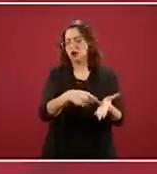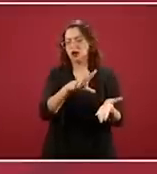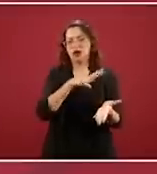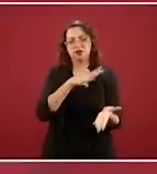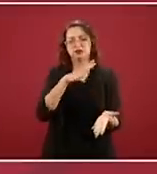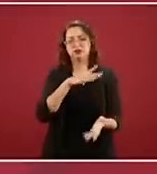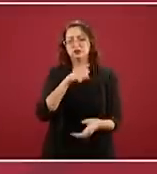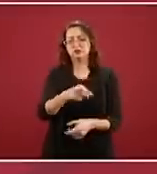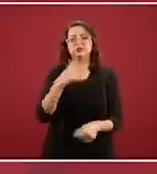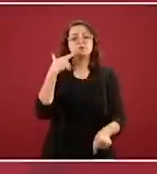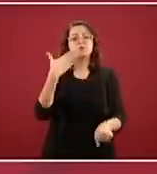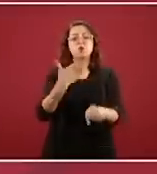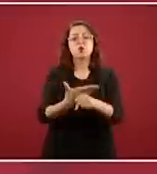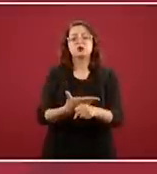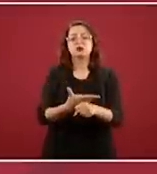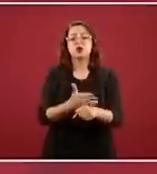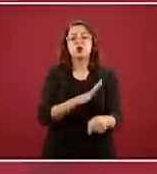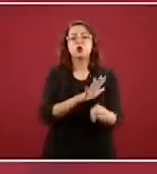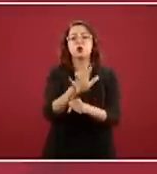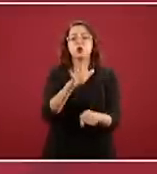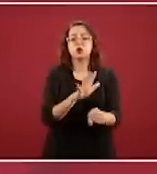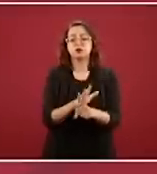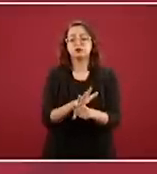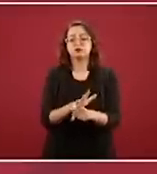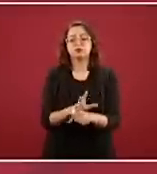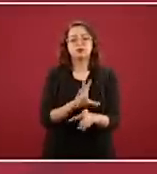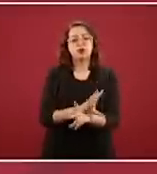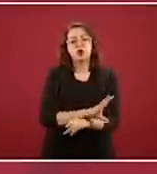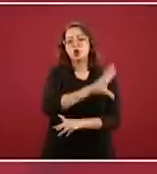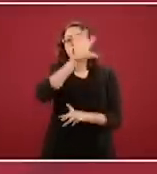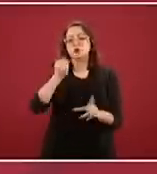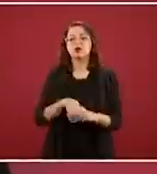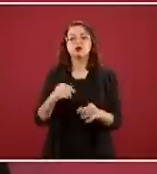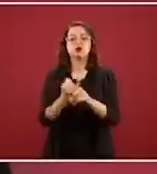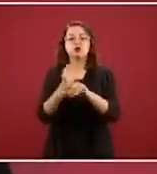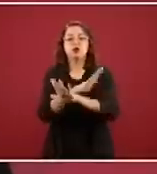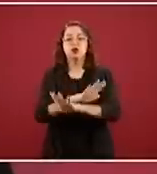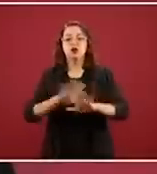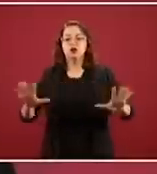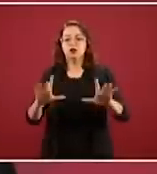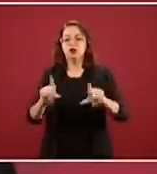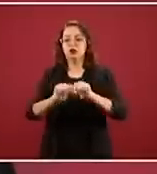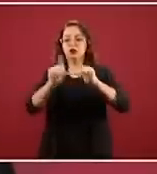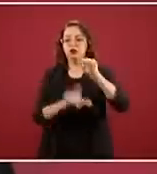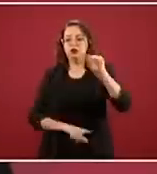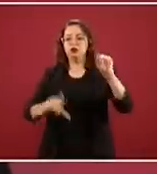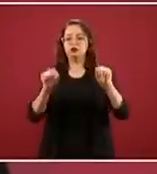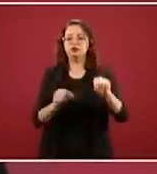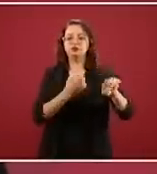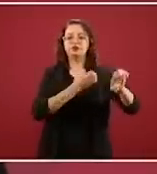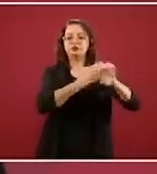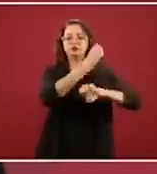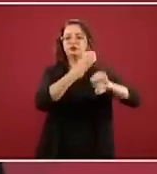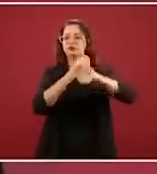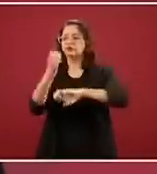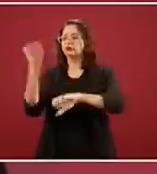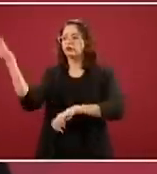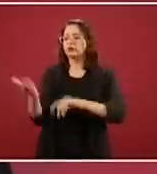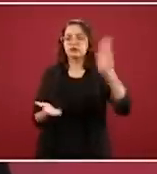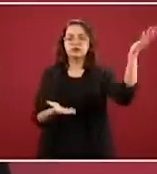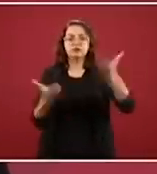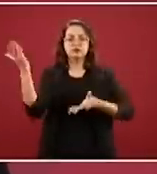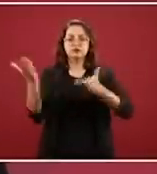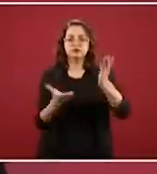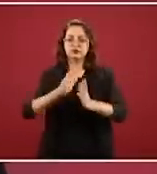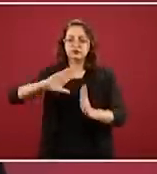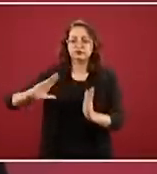la responsabilidad de administrar la información que proporcionan las entidades